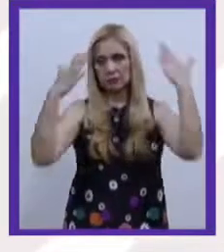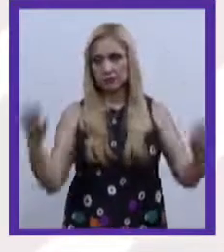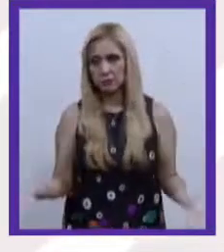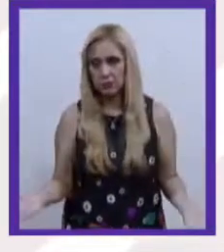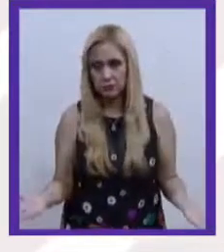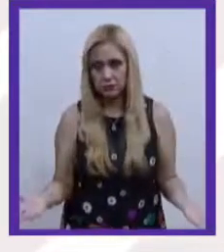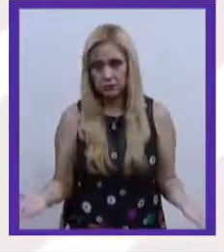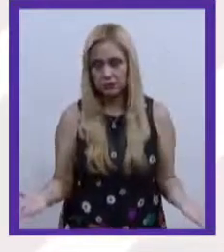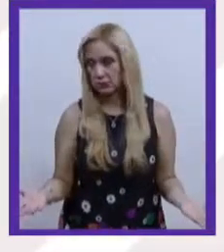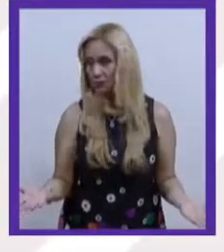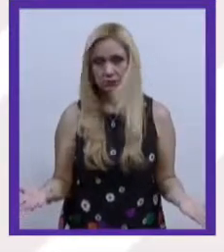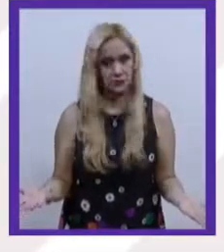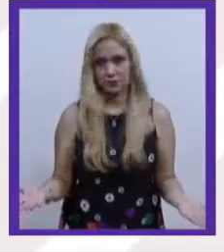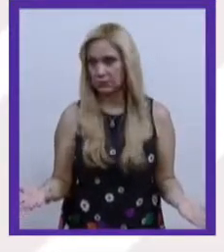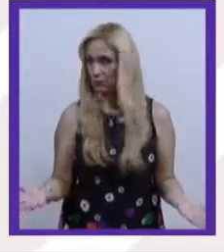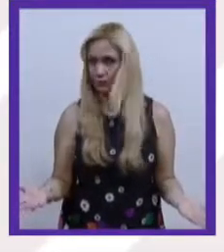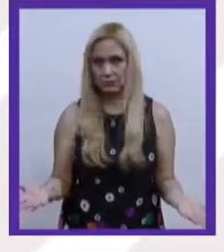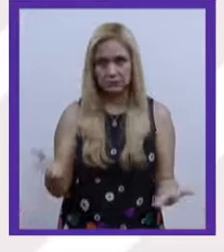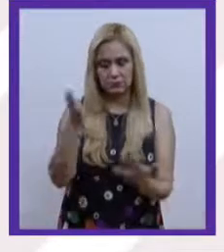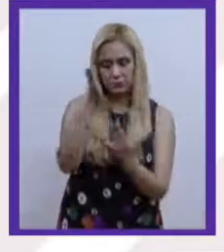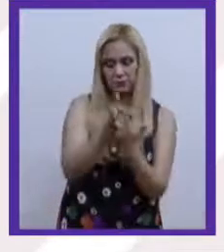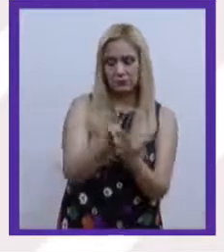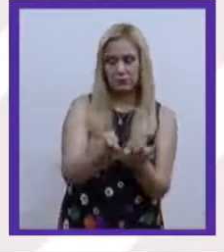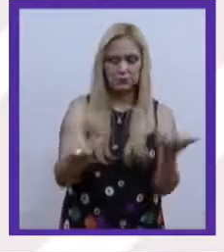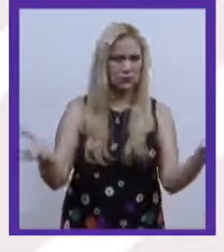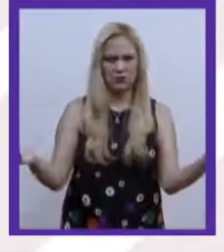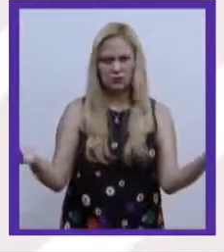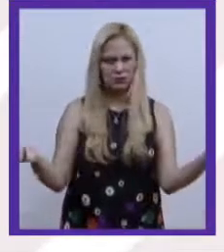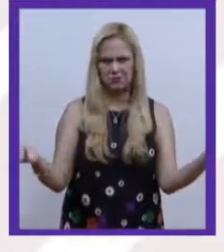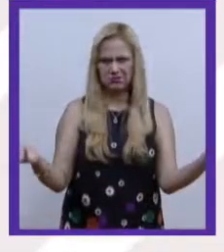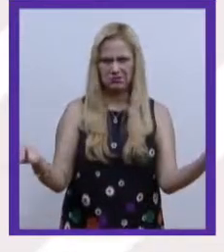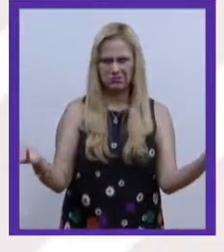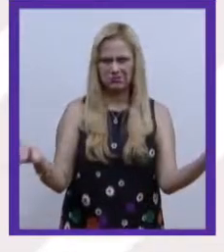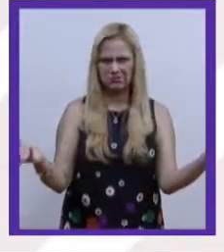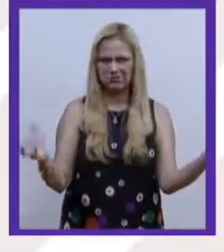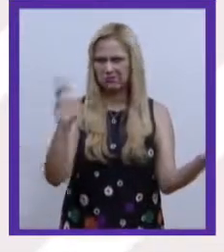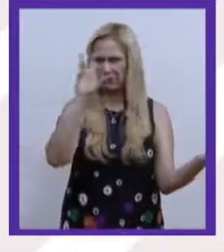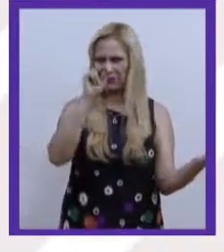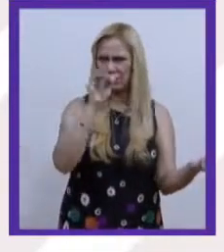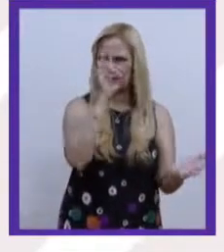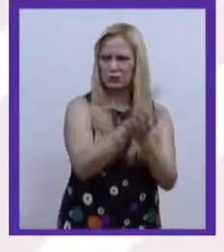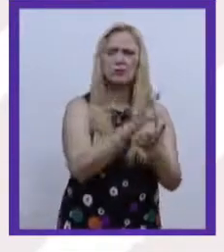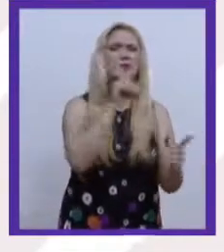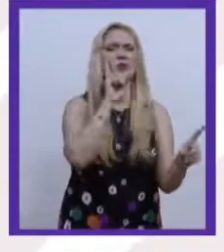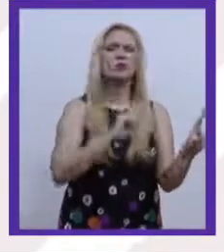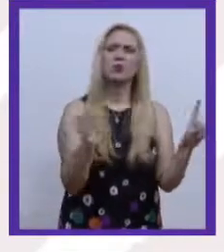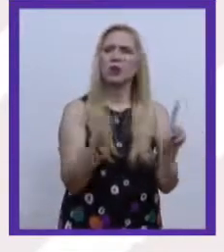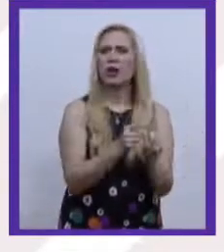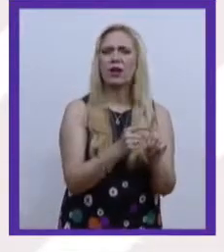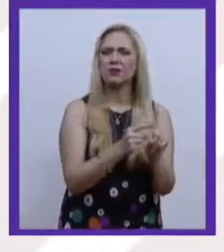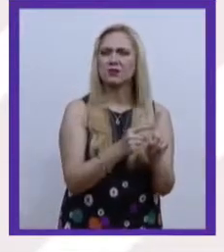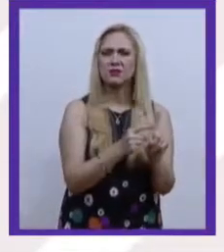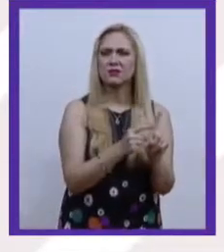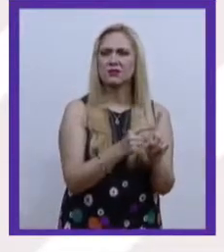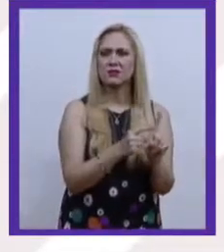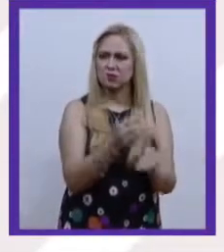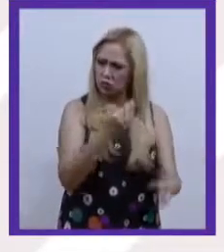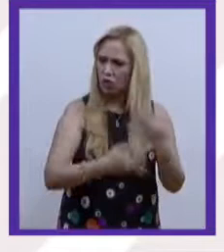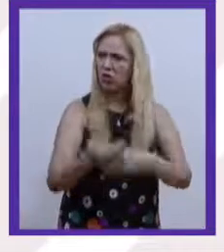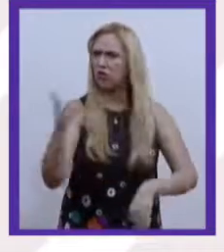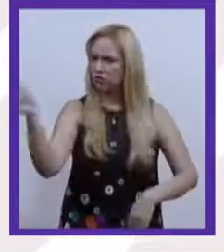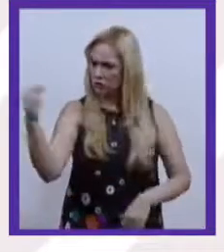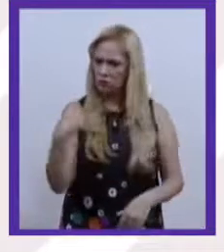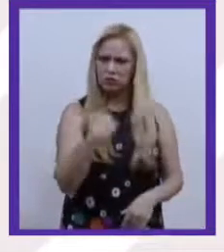¿no? Entonces, tenemos esta división. El decir, no, los cuidados no son una responsabilidad de las mujeres, sino de todos,